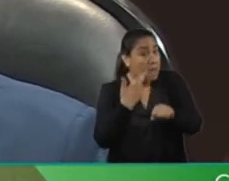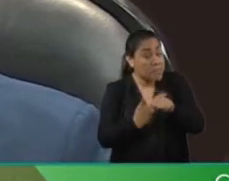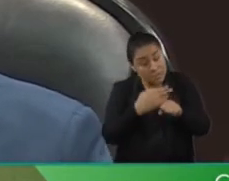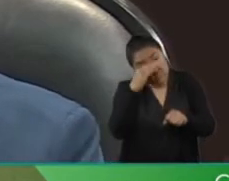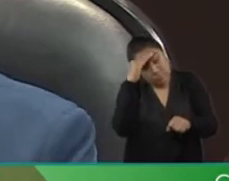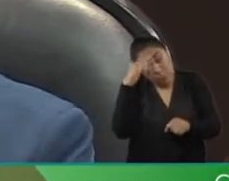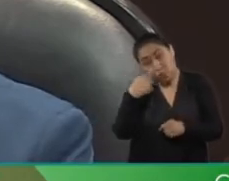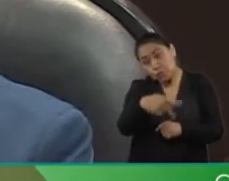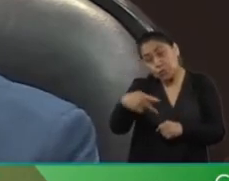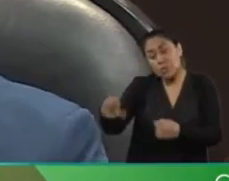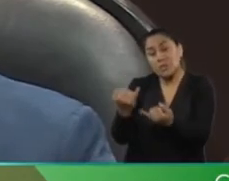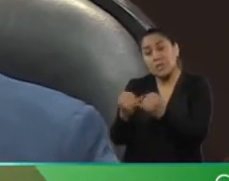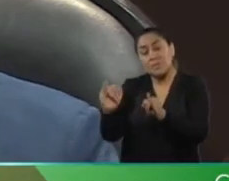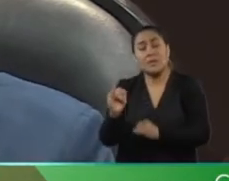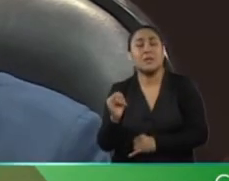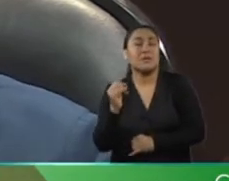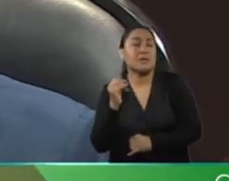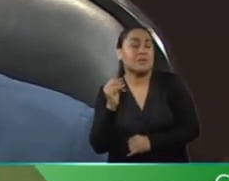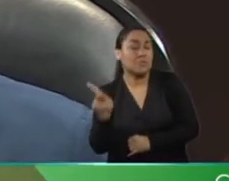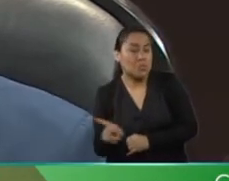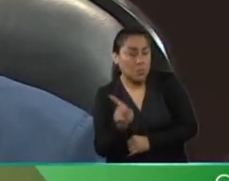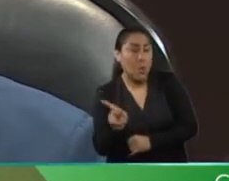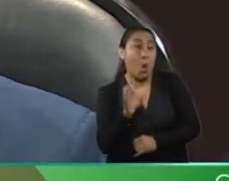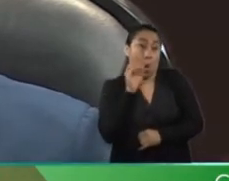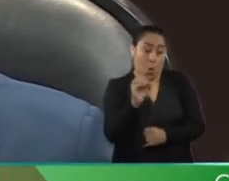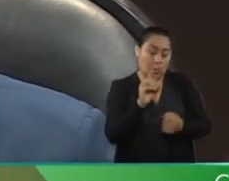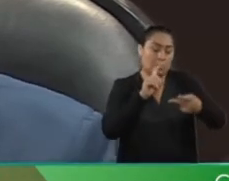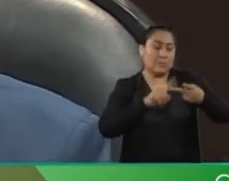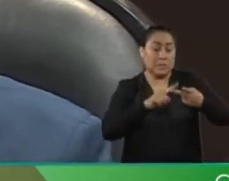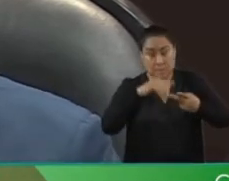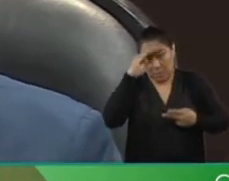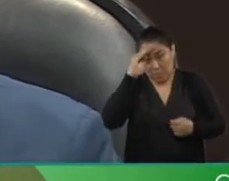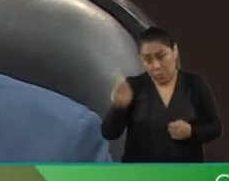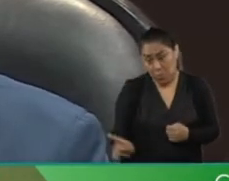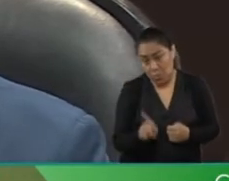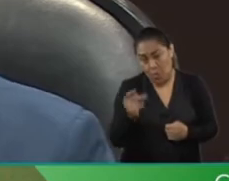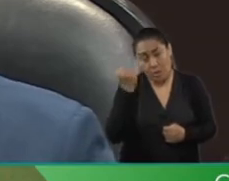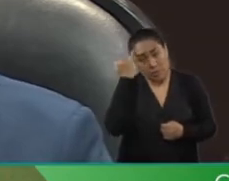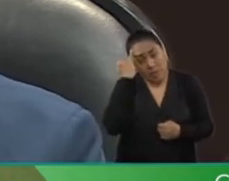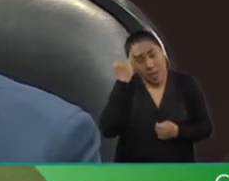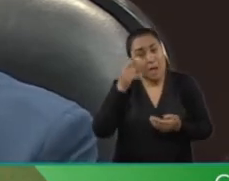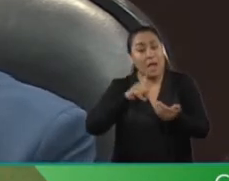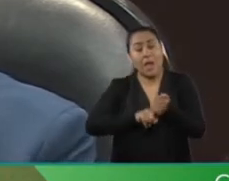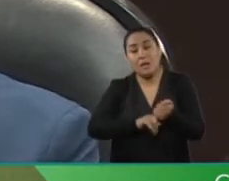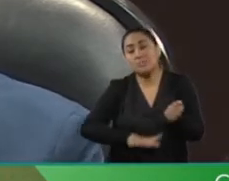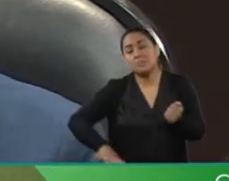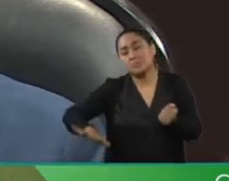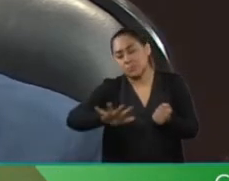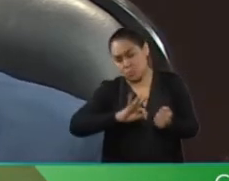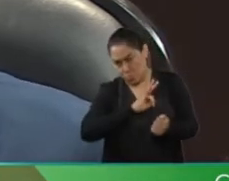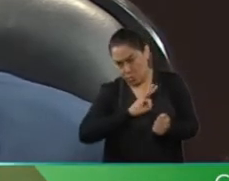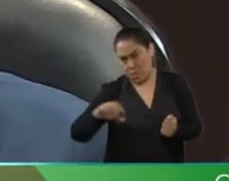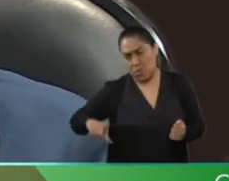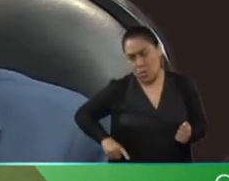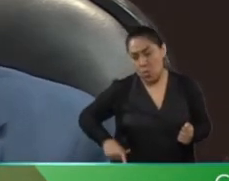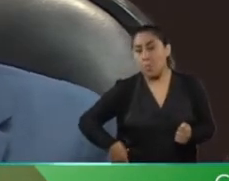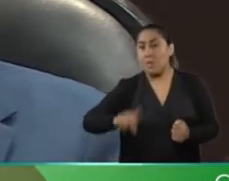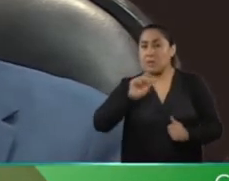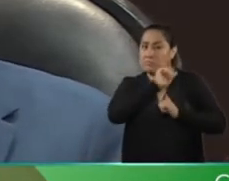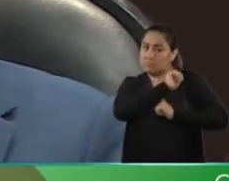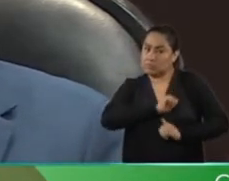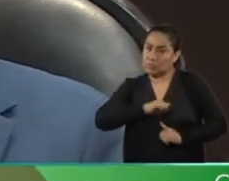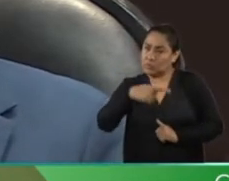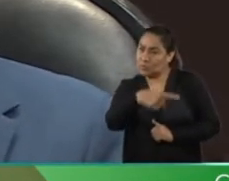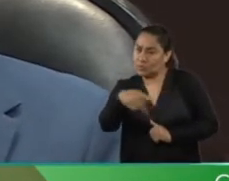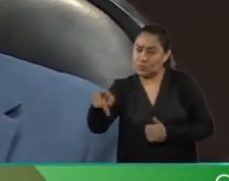autonomía. El otro fue el considerar a los pueblos y comunidades indígenas como entidades de interés público, pero no como titulares de derechos